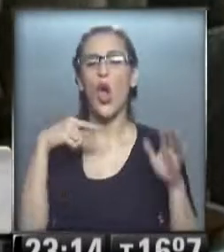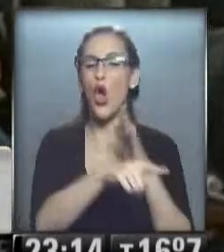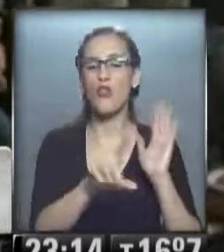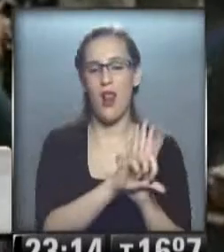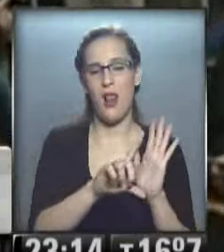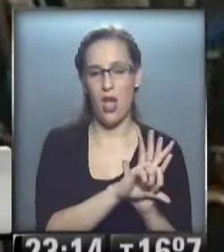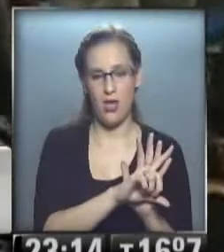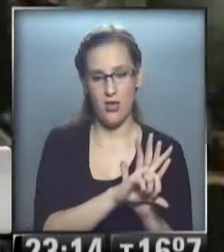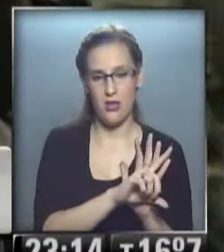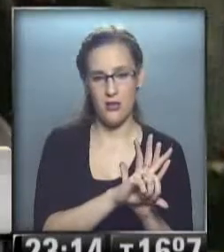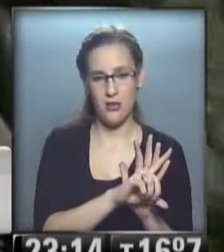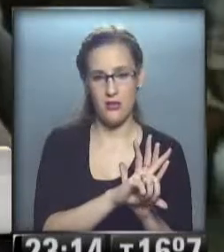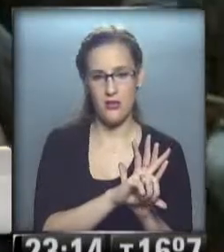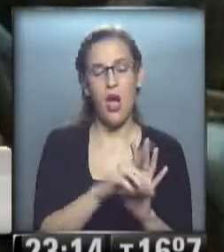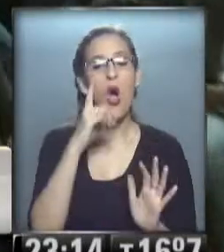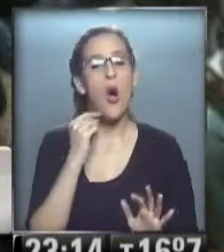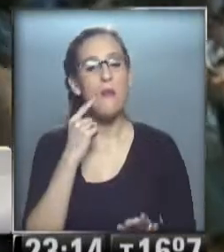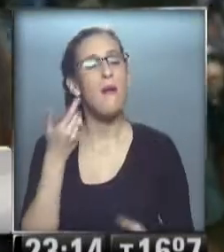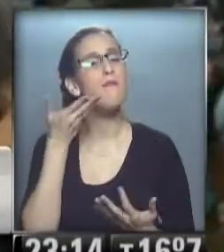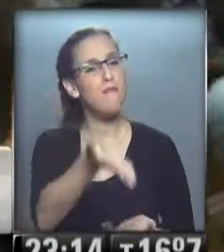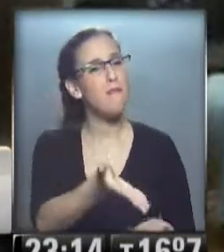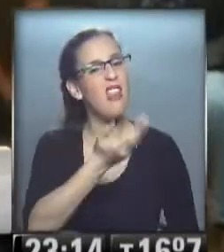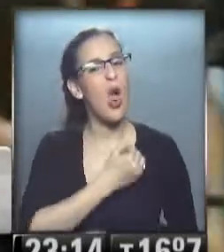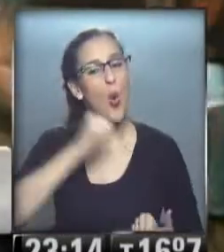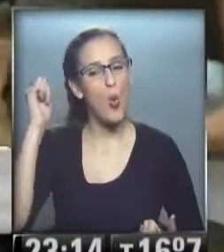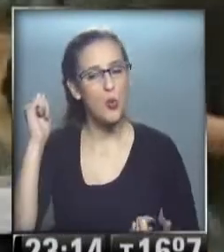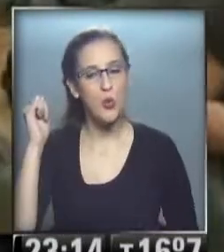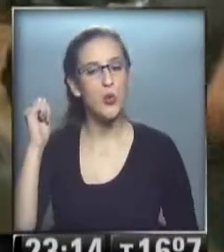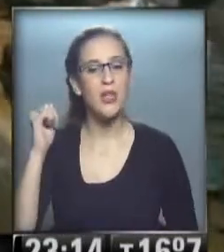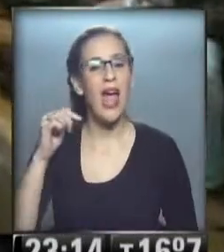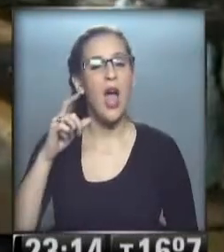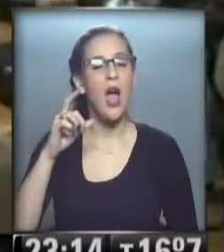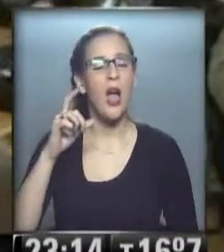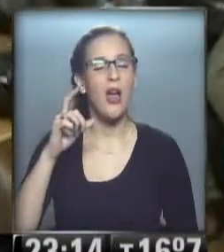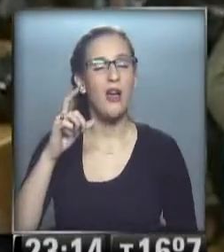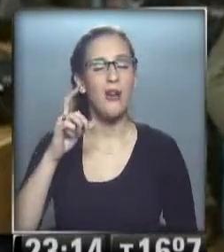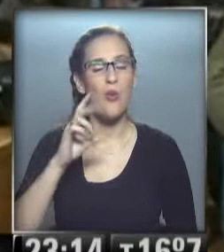República Popular de Donetsk pidió a Rusia absorber el este ucraniano.